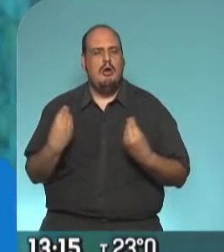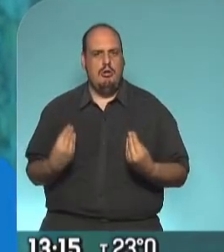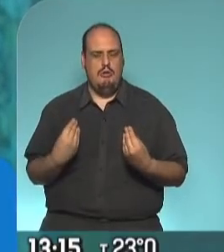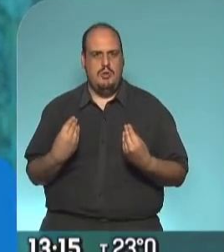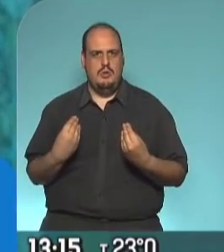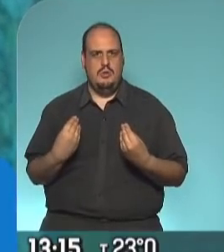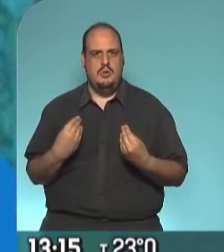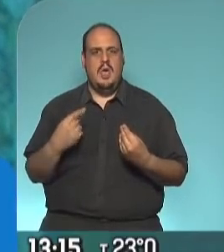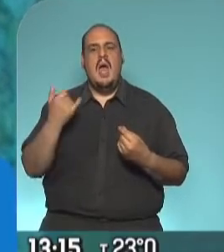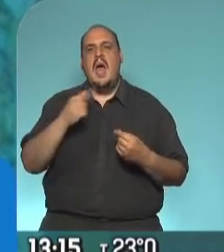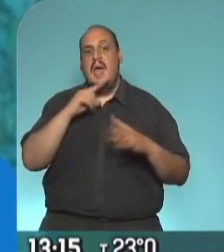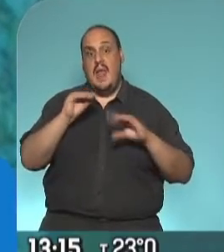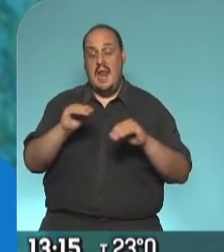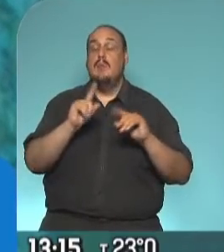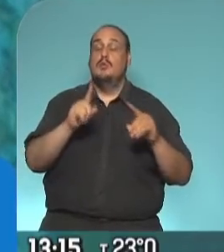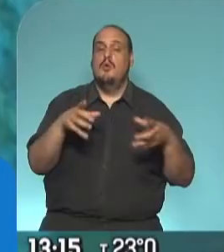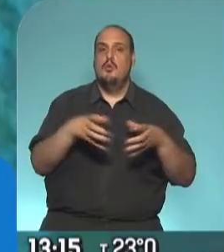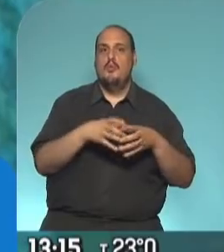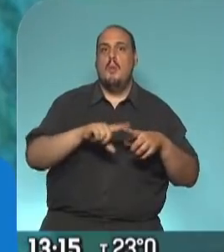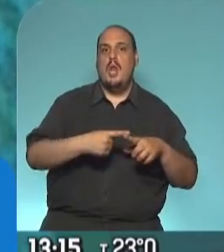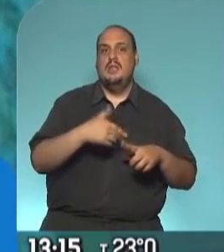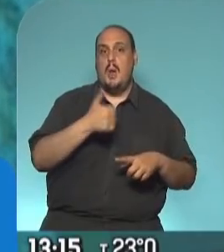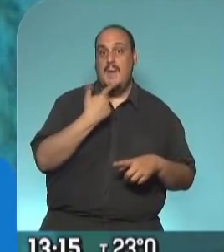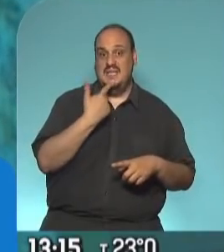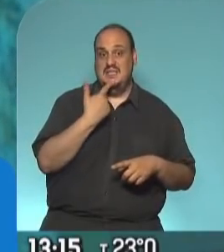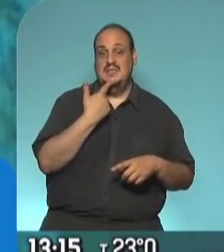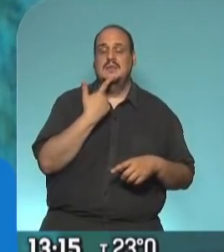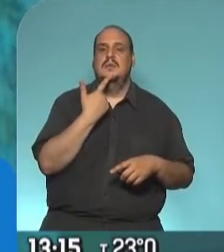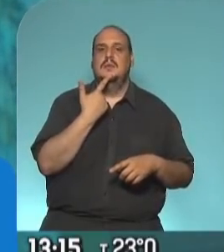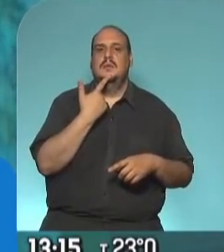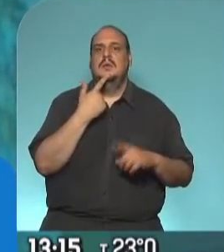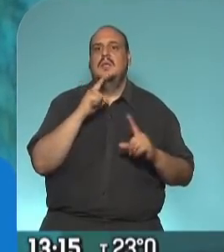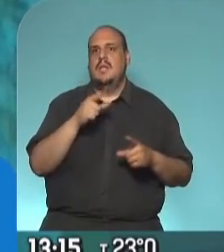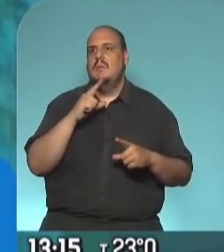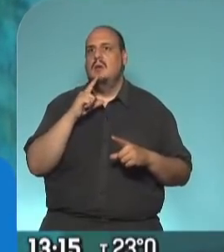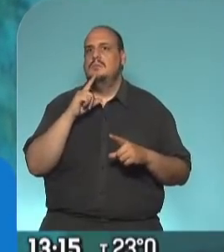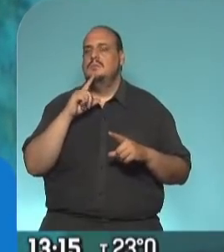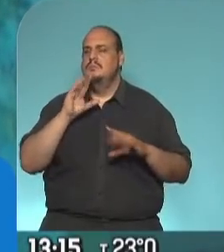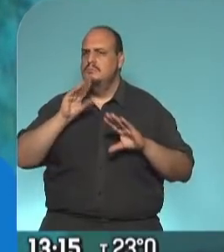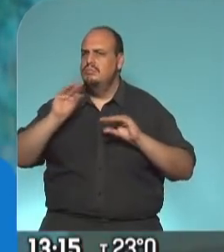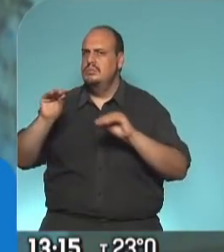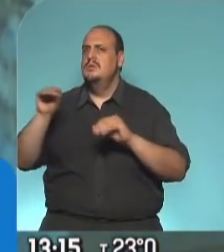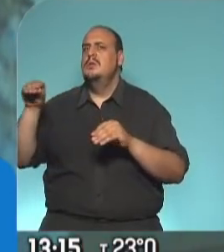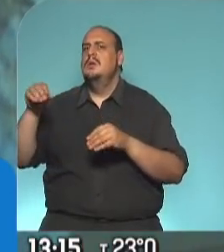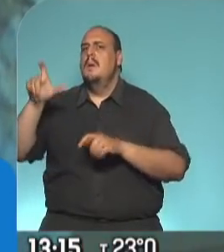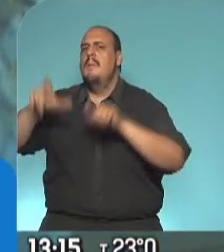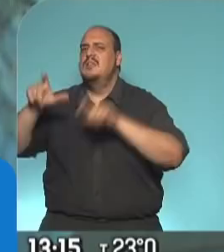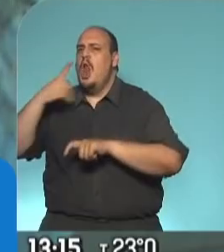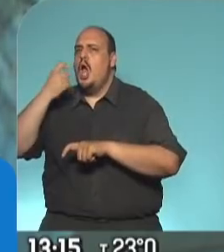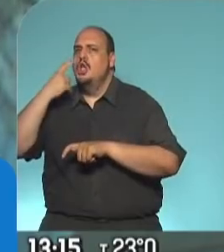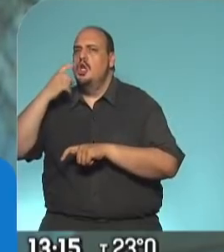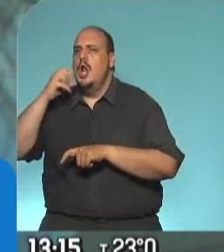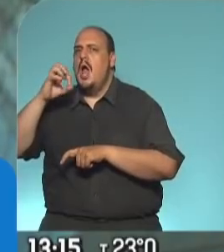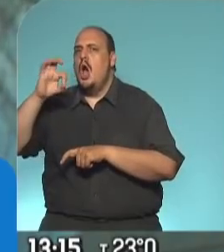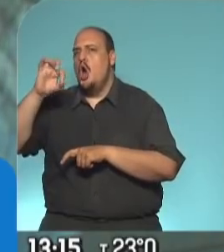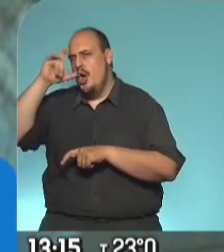parte del MAS, inclusive denuncias hacia los veedores de la OEA, que volverán a ser los mismos que tuvieron un